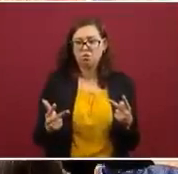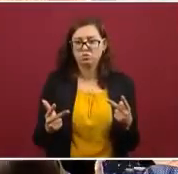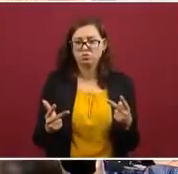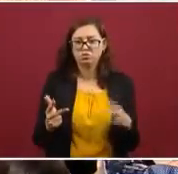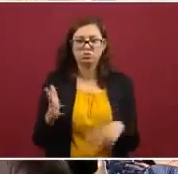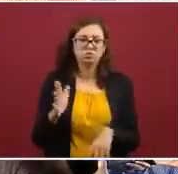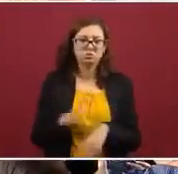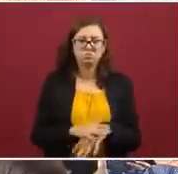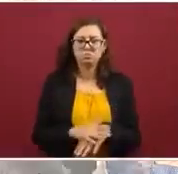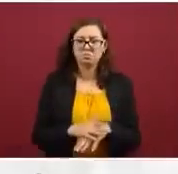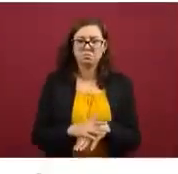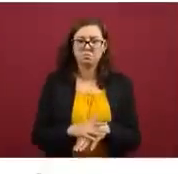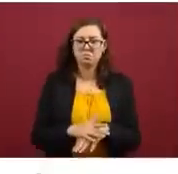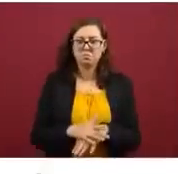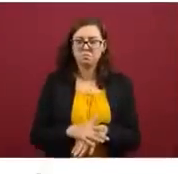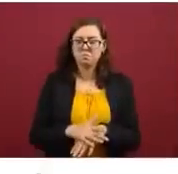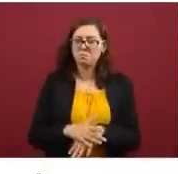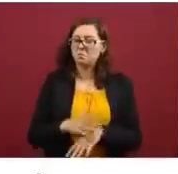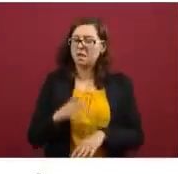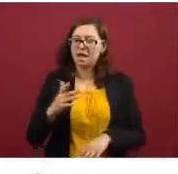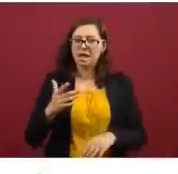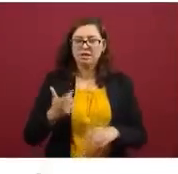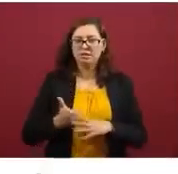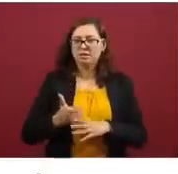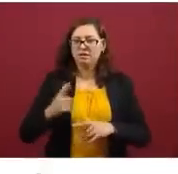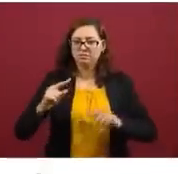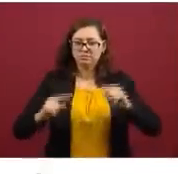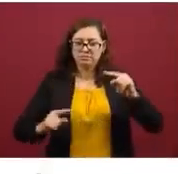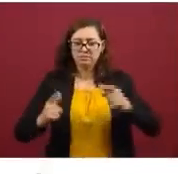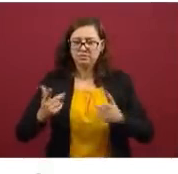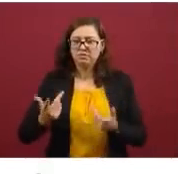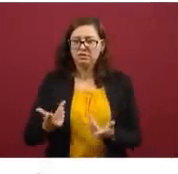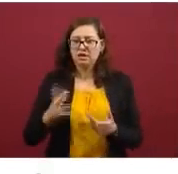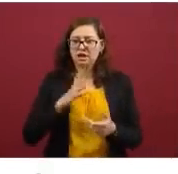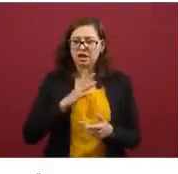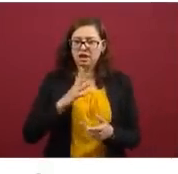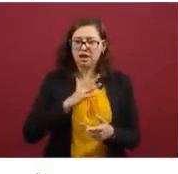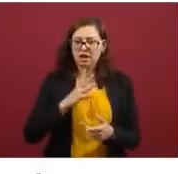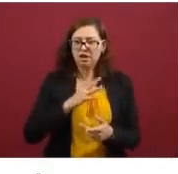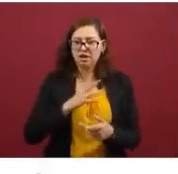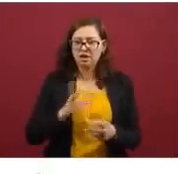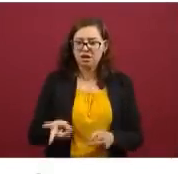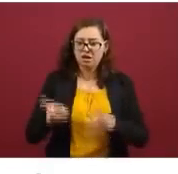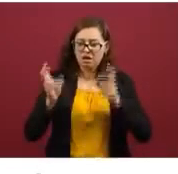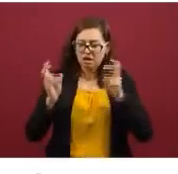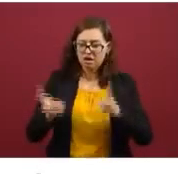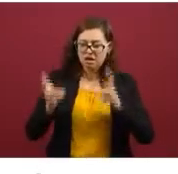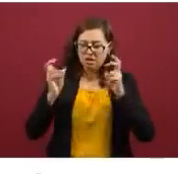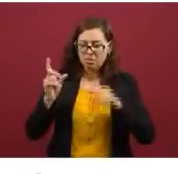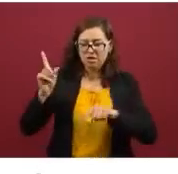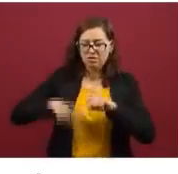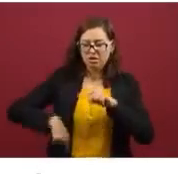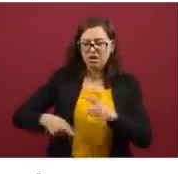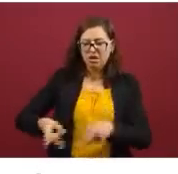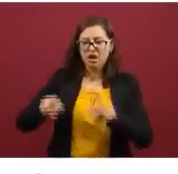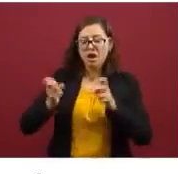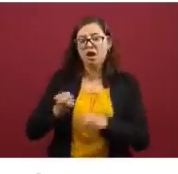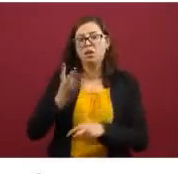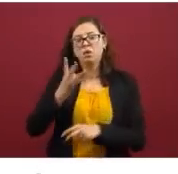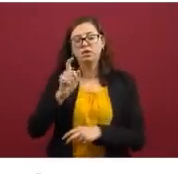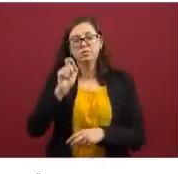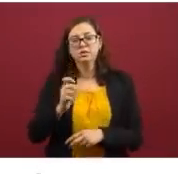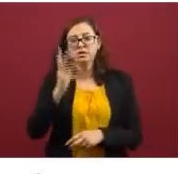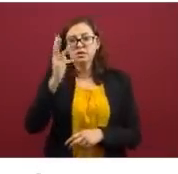más grande. El que tiene el diferencial más grande está robándonos, quitándonos